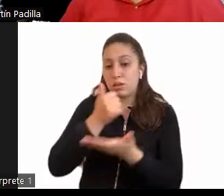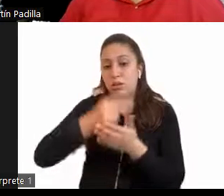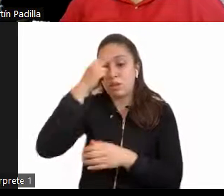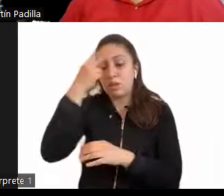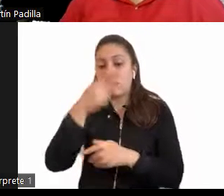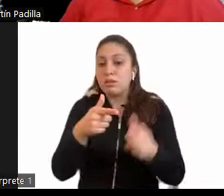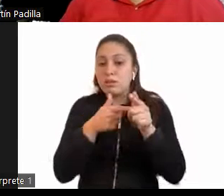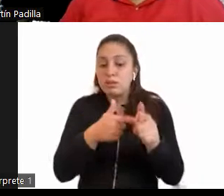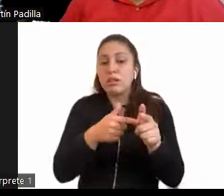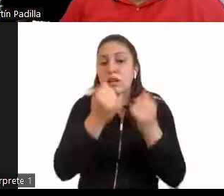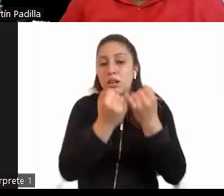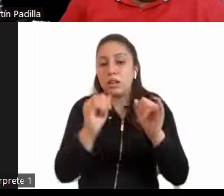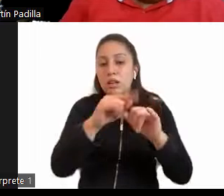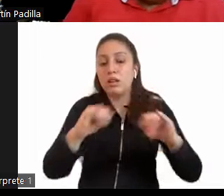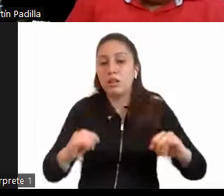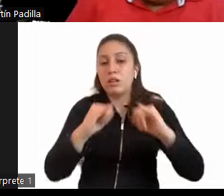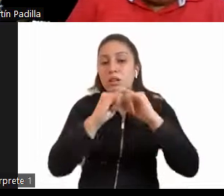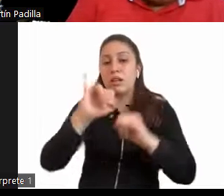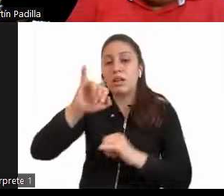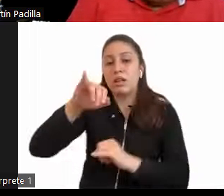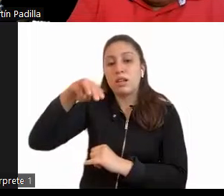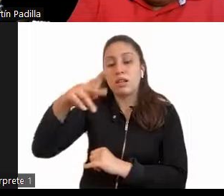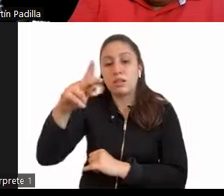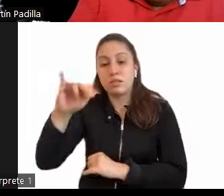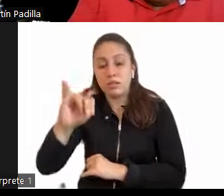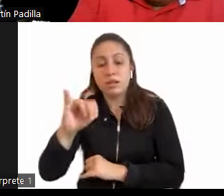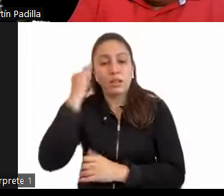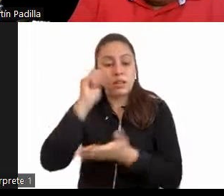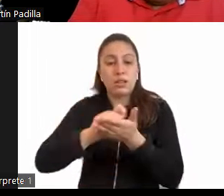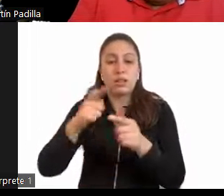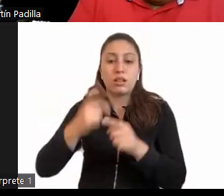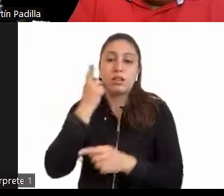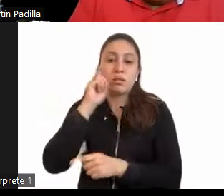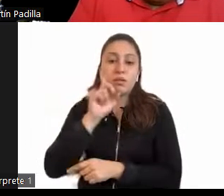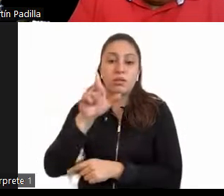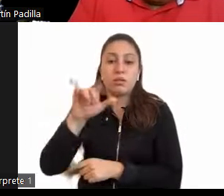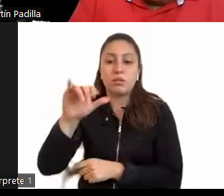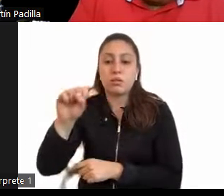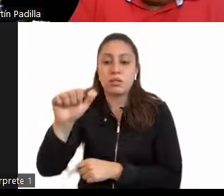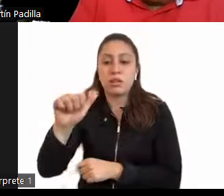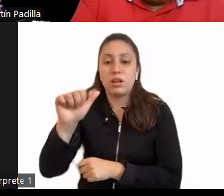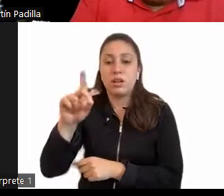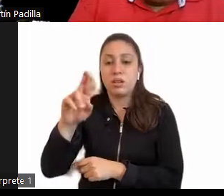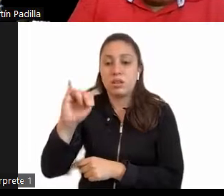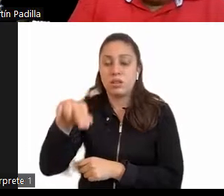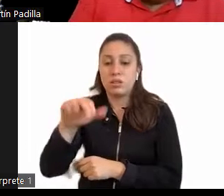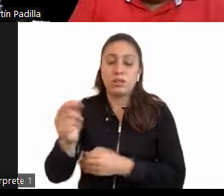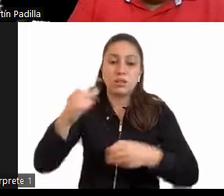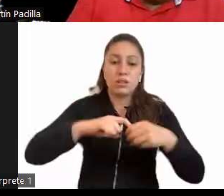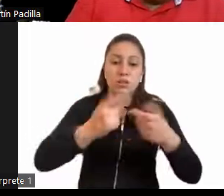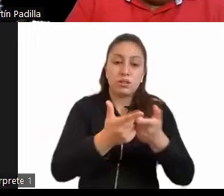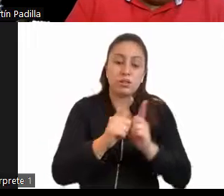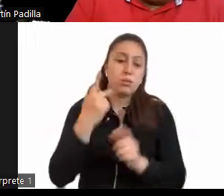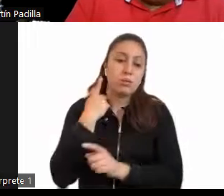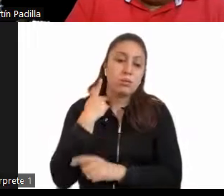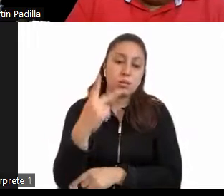Instituto Mexicano de Tecnología del Agua, presentada por la diputada Luisa Adriana Gutiérrez Cureña del Grupo Parlamentario de Acción Nacional. En